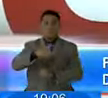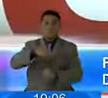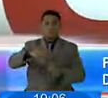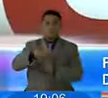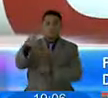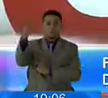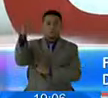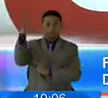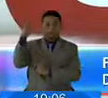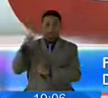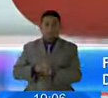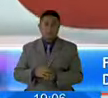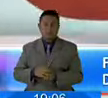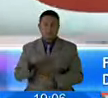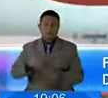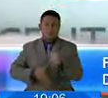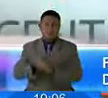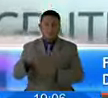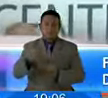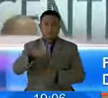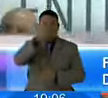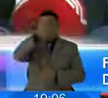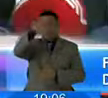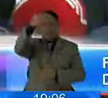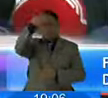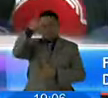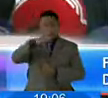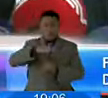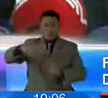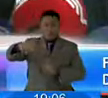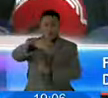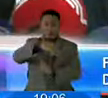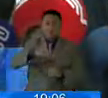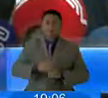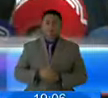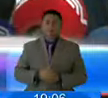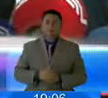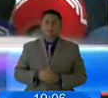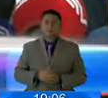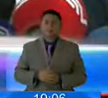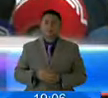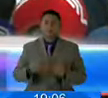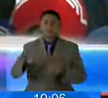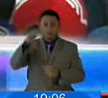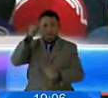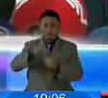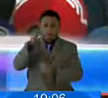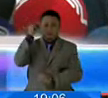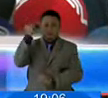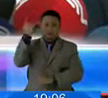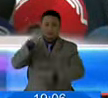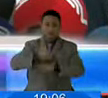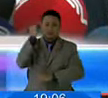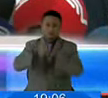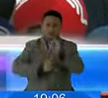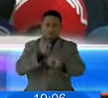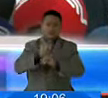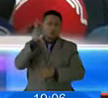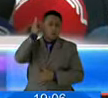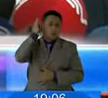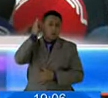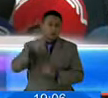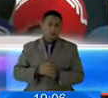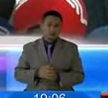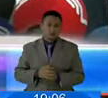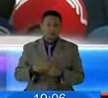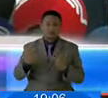para culminar en la Plaza de Santo Domingo. Para conmemorar el Día Internacional de la Mujer y